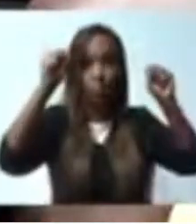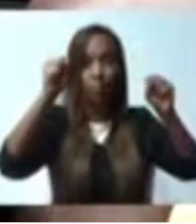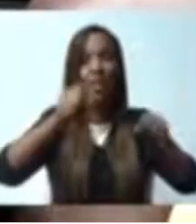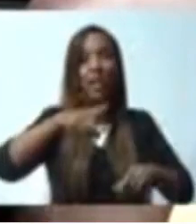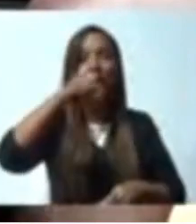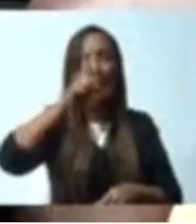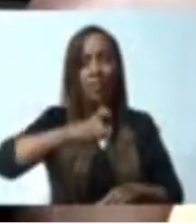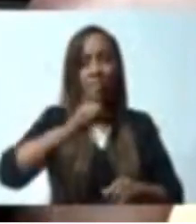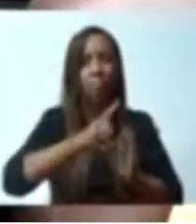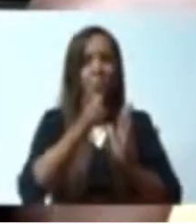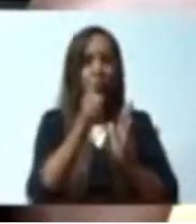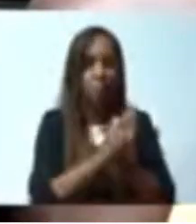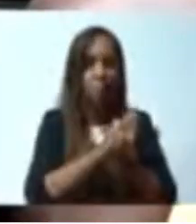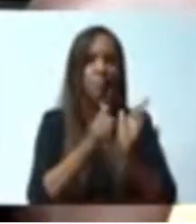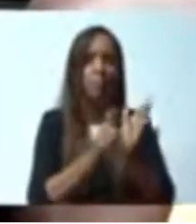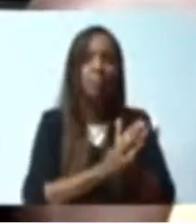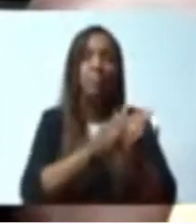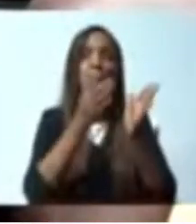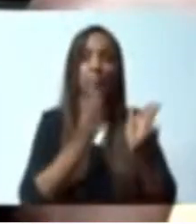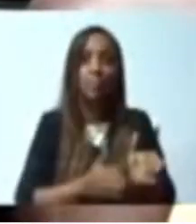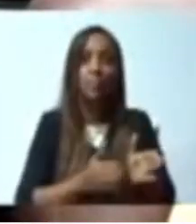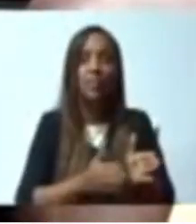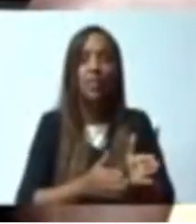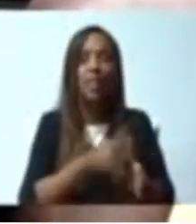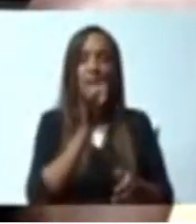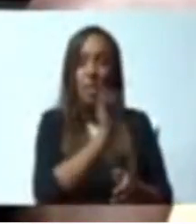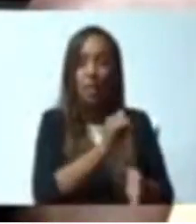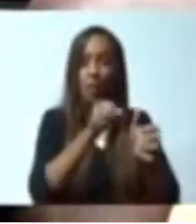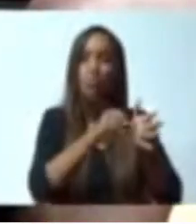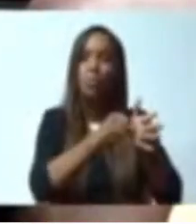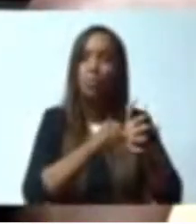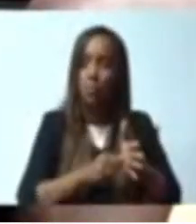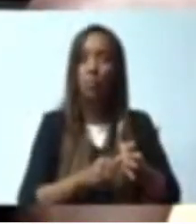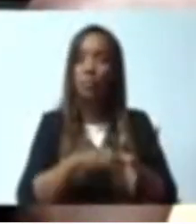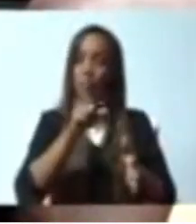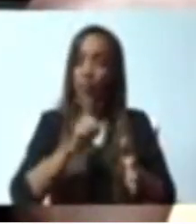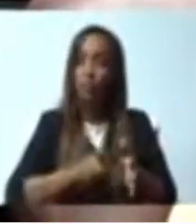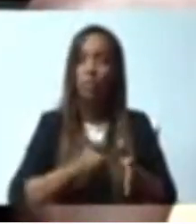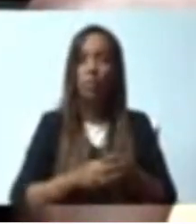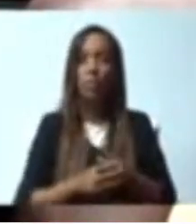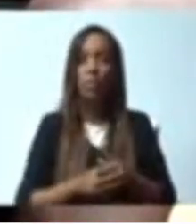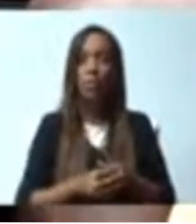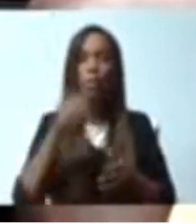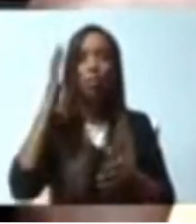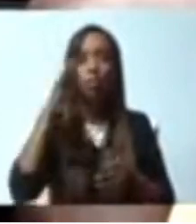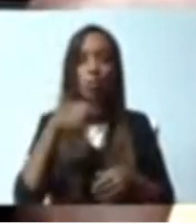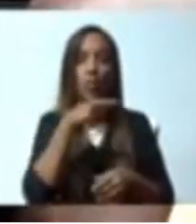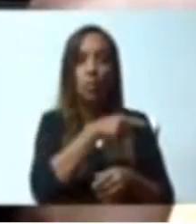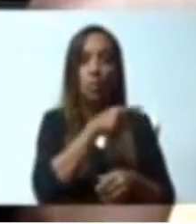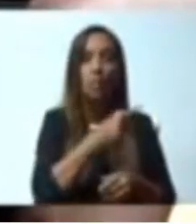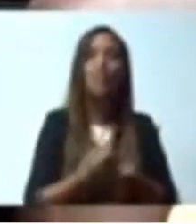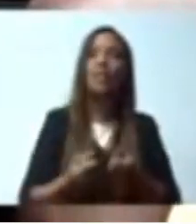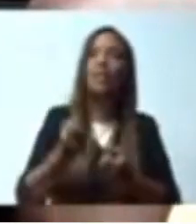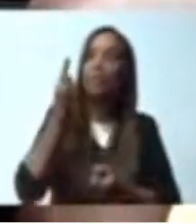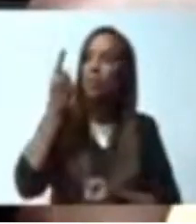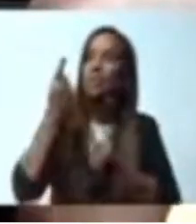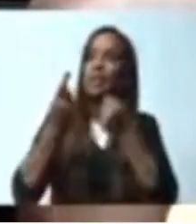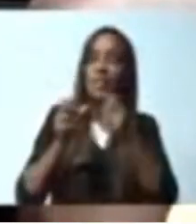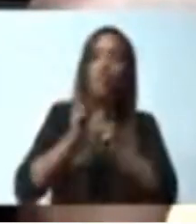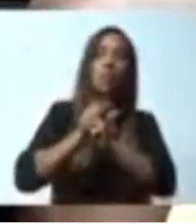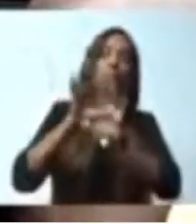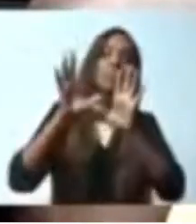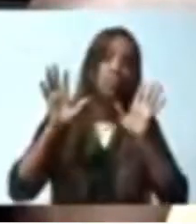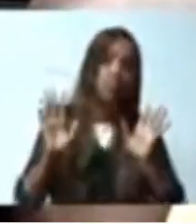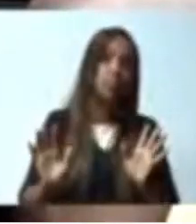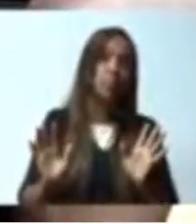Electoral, que se le exige que sea abogado para que tenga conocimientos jurídicos. No es porque sí, es porque requiere una